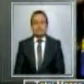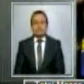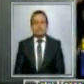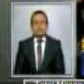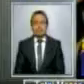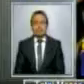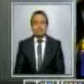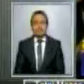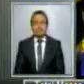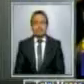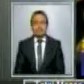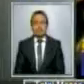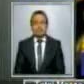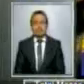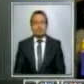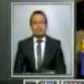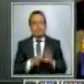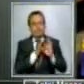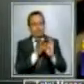meses